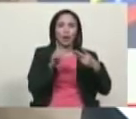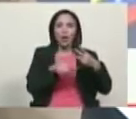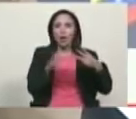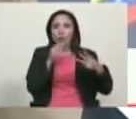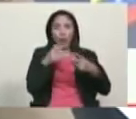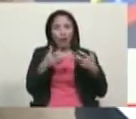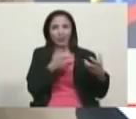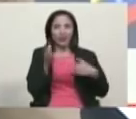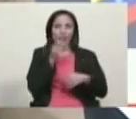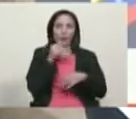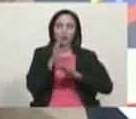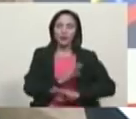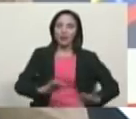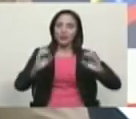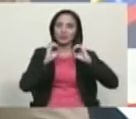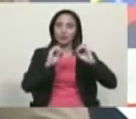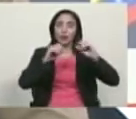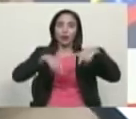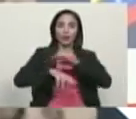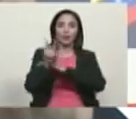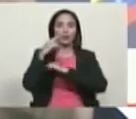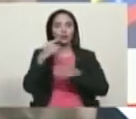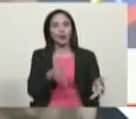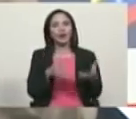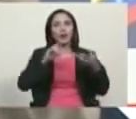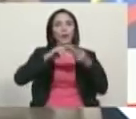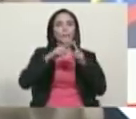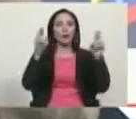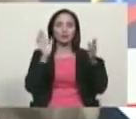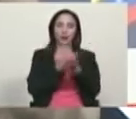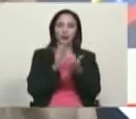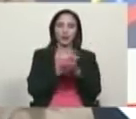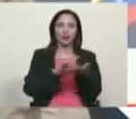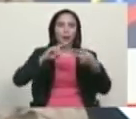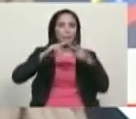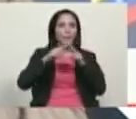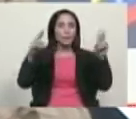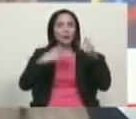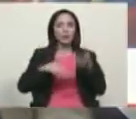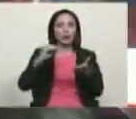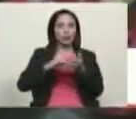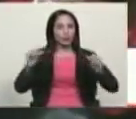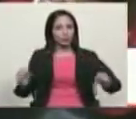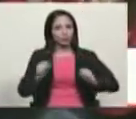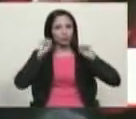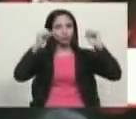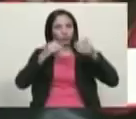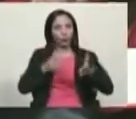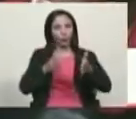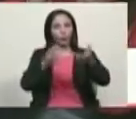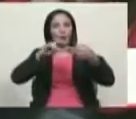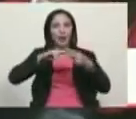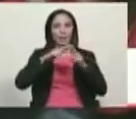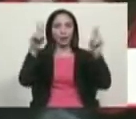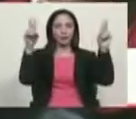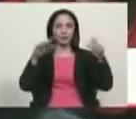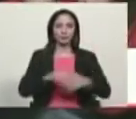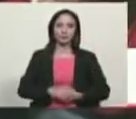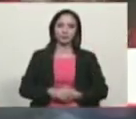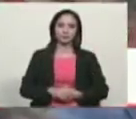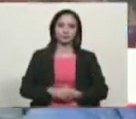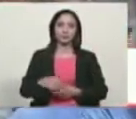a haber guerra. En Venezuela va a ganar la paz. Vamos a volver a triunfar por un solo camino. La paz